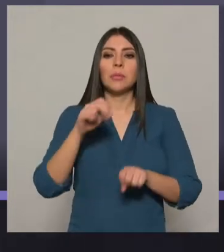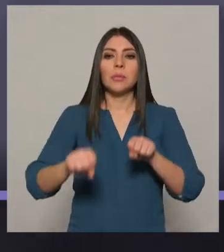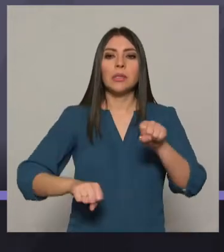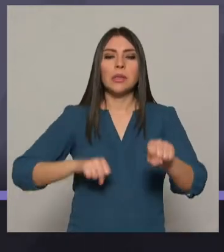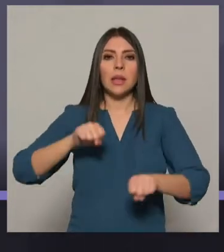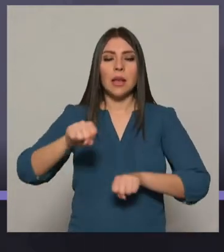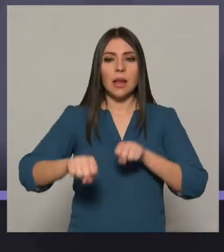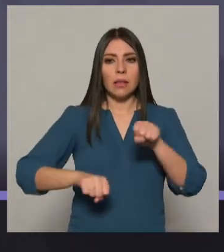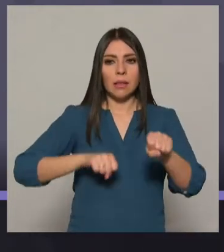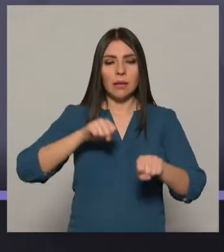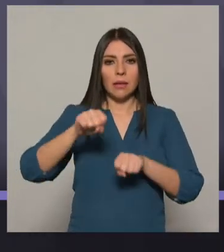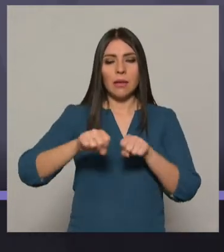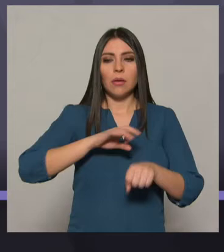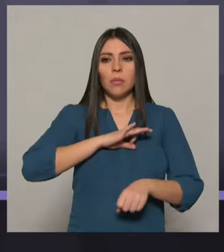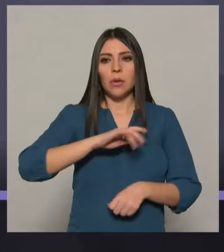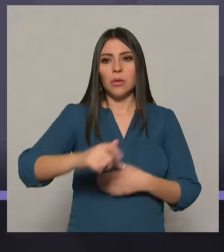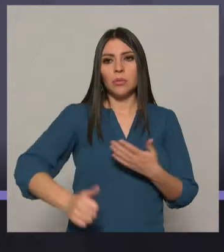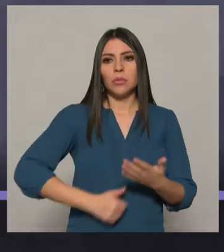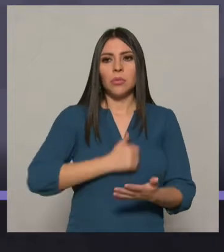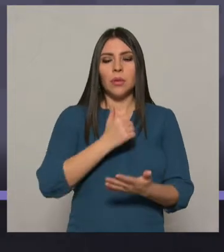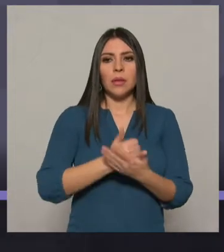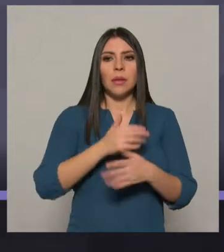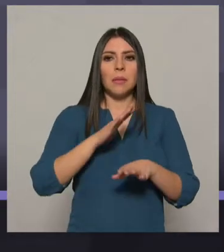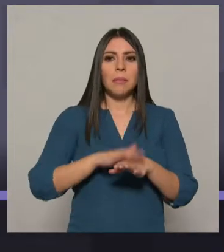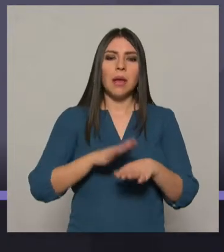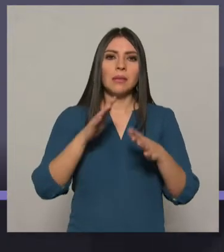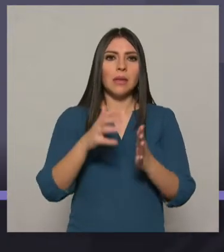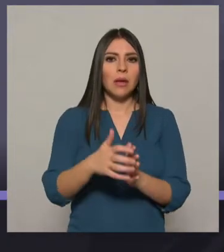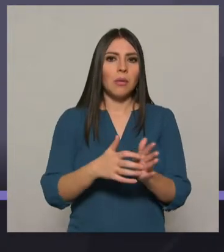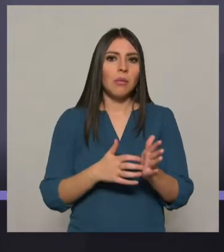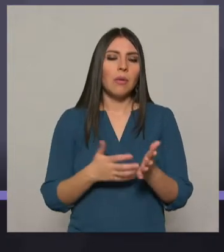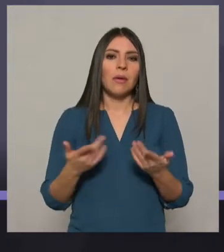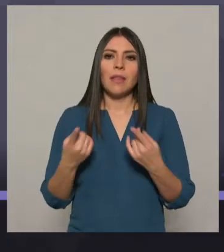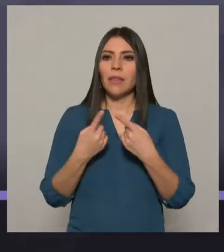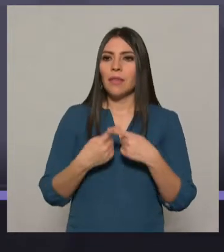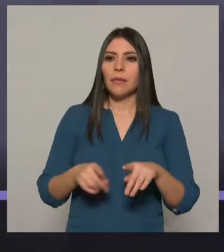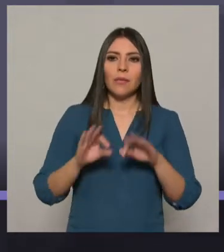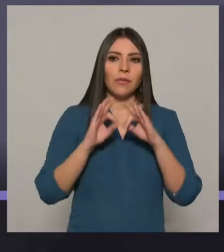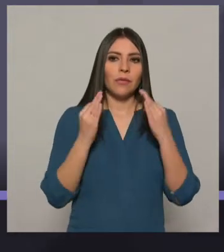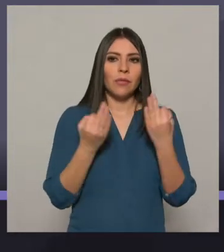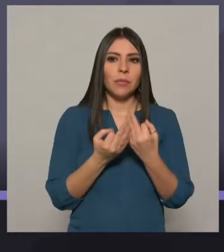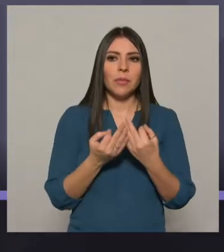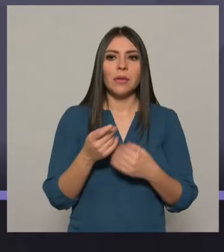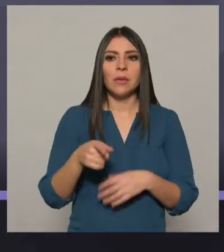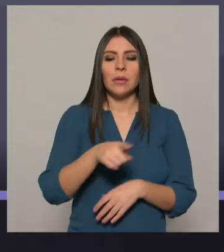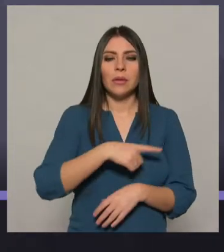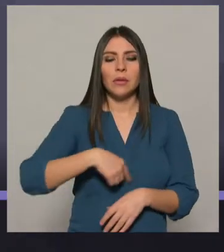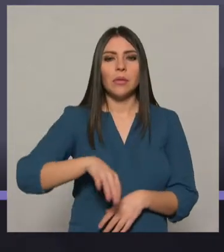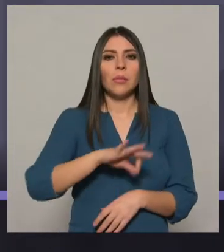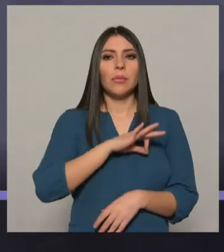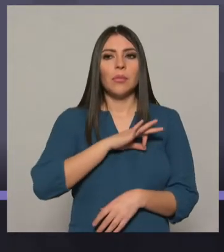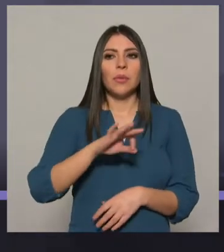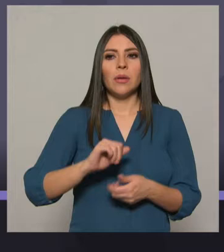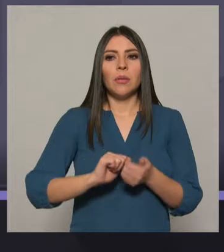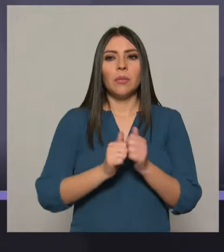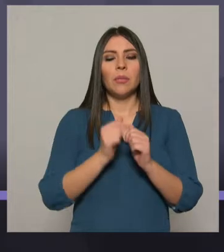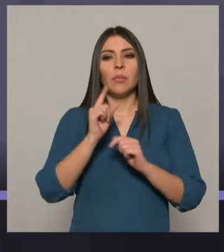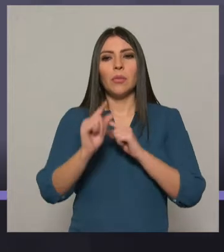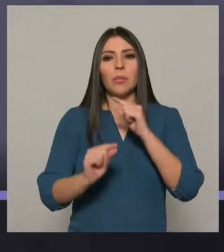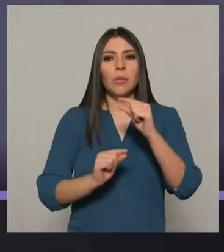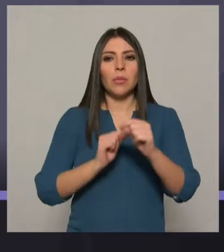que ver con la posibilidad de tener una ciudad sustentable, una ciudad distinta, en un modelo, por supuesto, que nos dé la posibilidad de ir dejando de